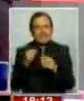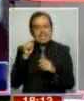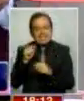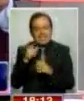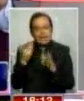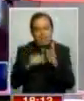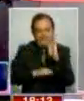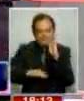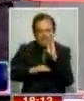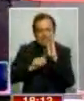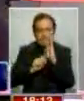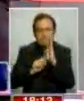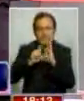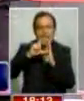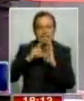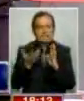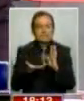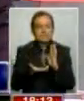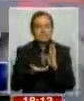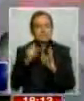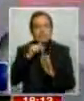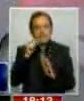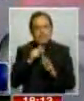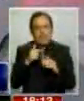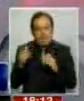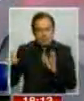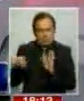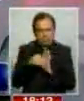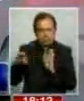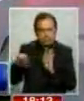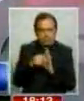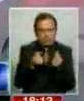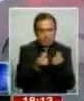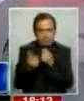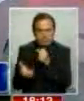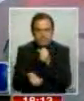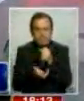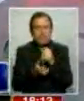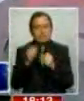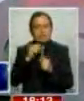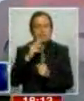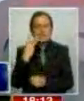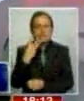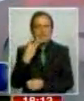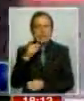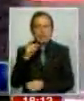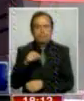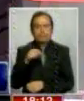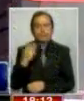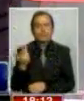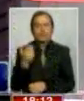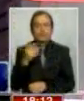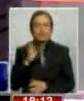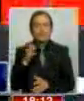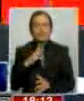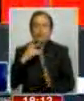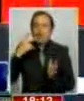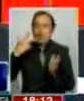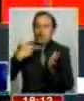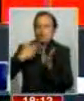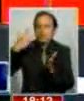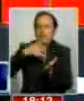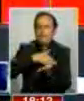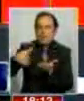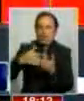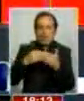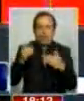la base. Y por eso es que en régimen estamos recaudando, como tú bien sabes, en torno a 3 puntos del PIB, 8.200 millones de dólares. Para algunos se baja,